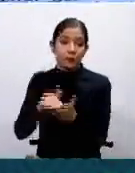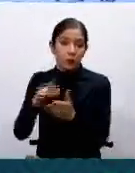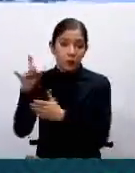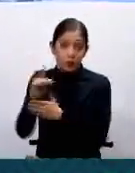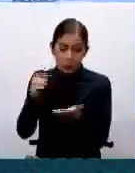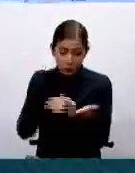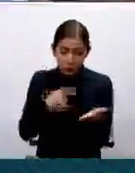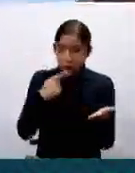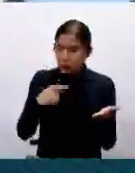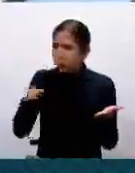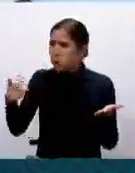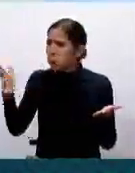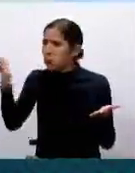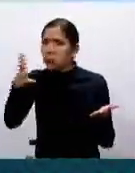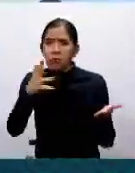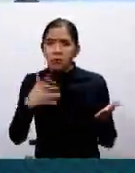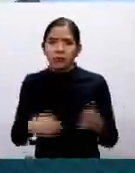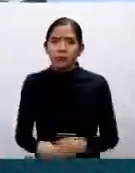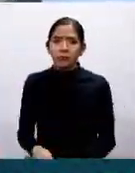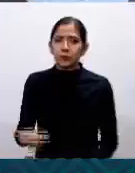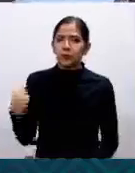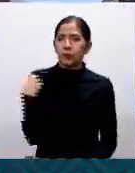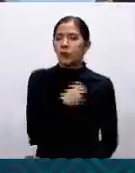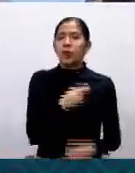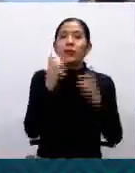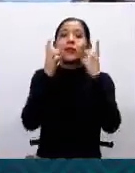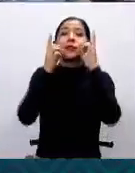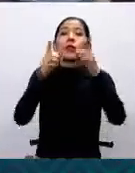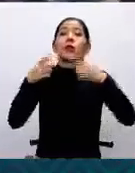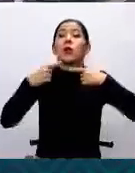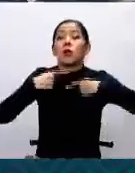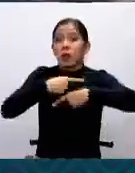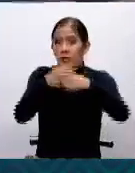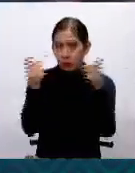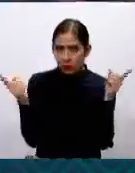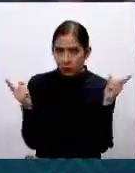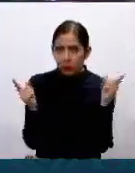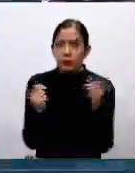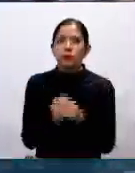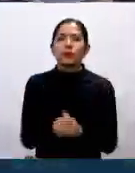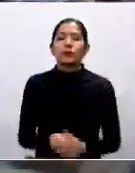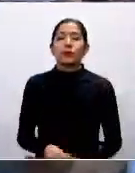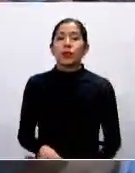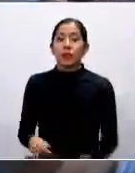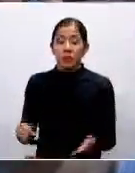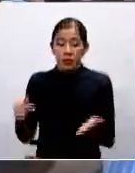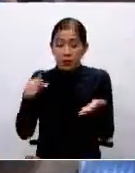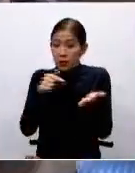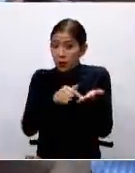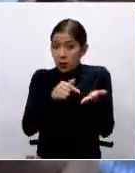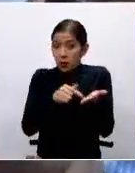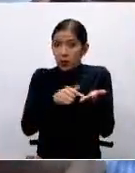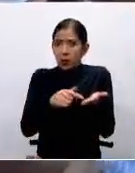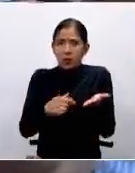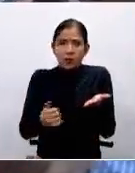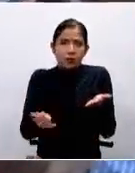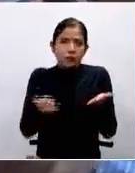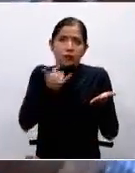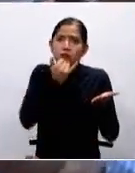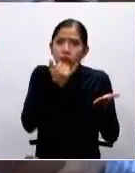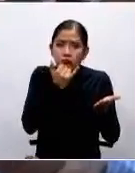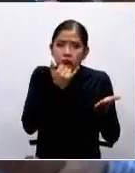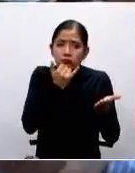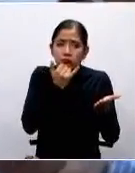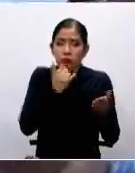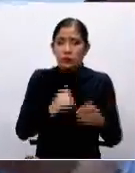estaría cumpliendo. Estamos denunciando ante la opinión pública frente a un hecho irregular